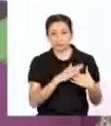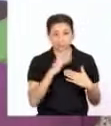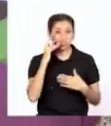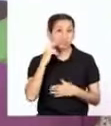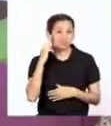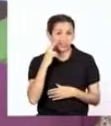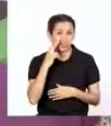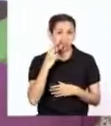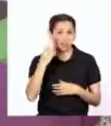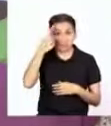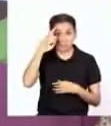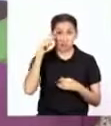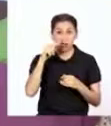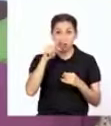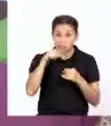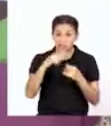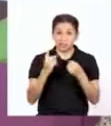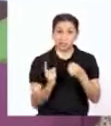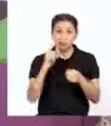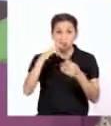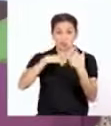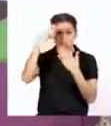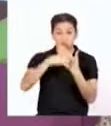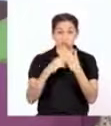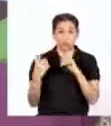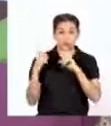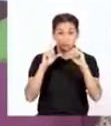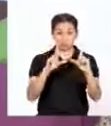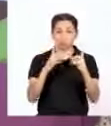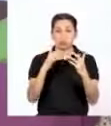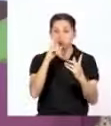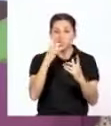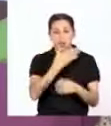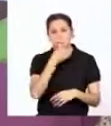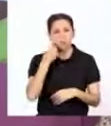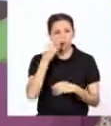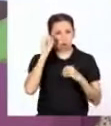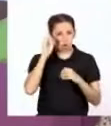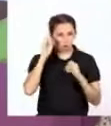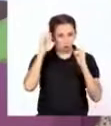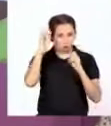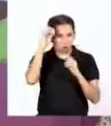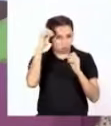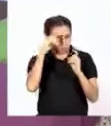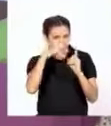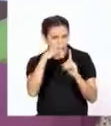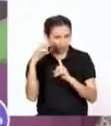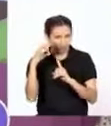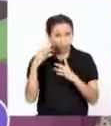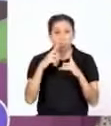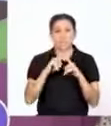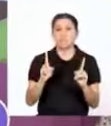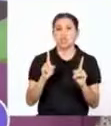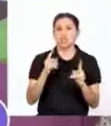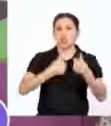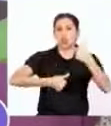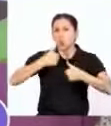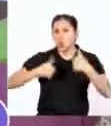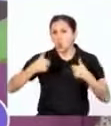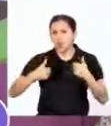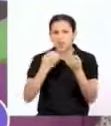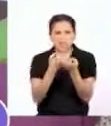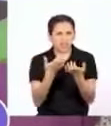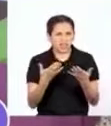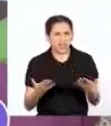para este tipo de situaciones, los proyectos participativos son una de las mejores opciones. Pero, ¿cuáles son